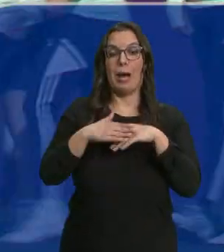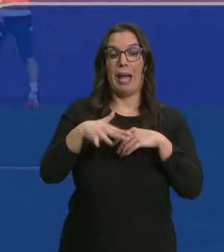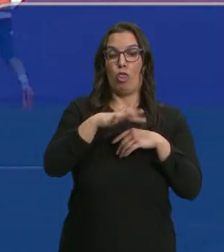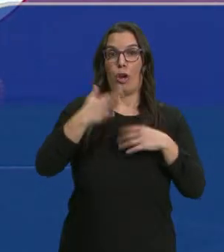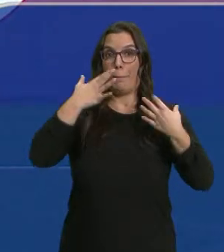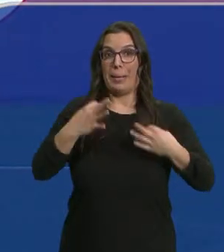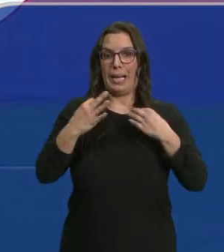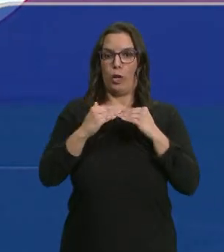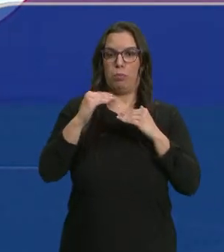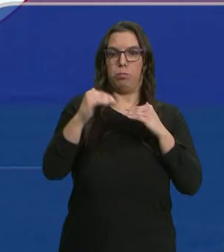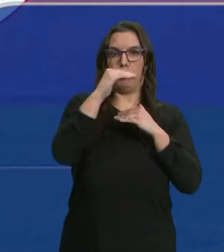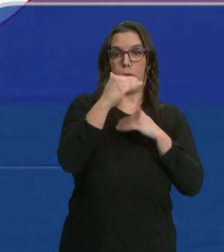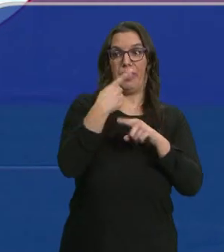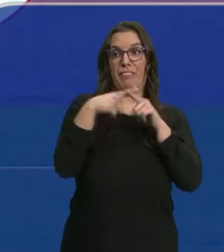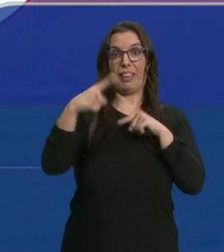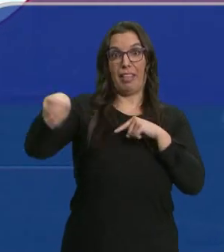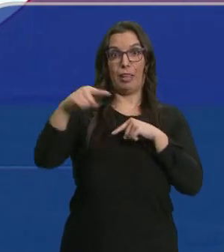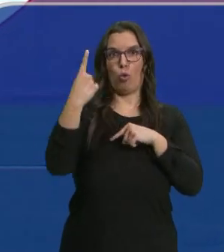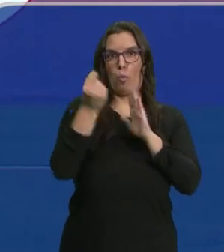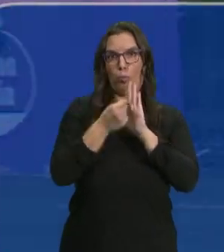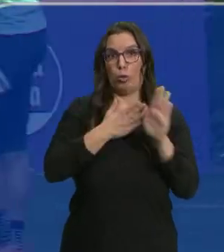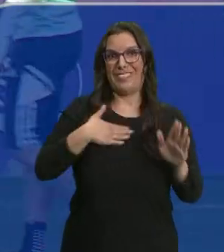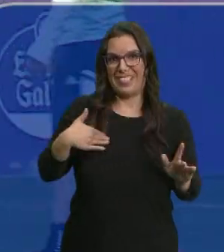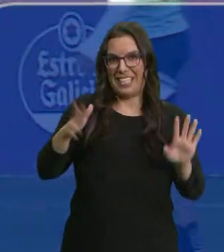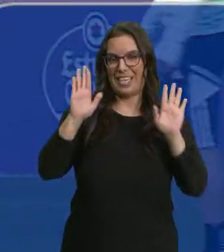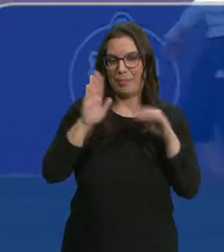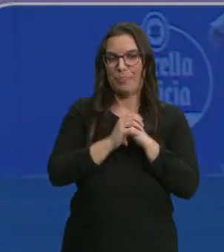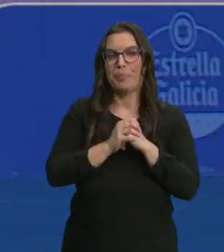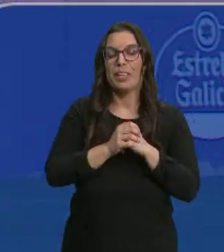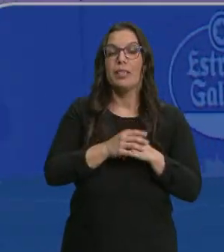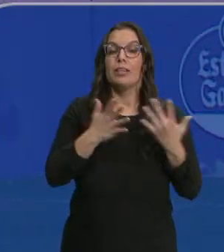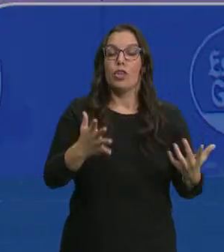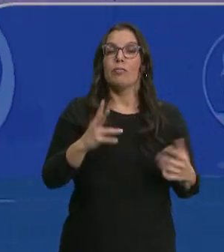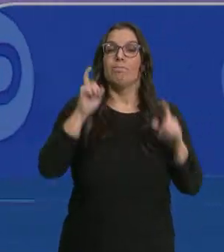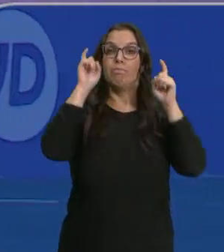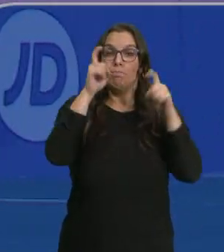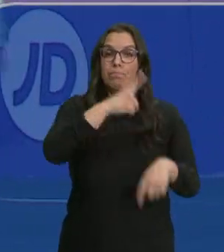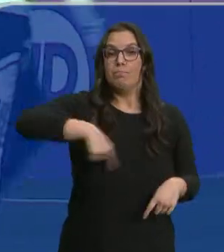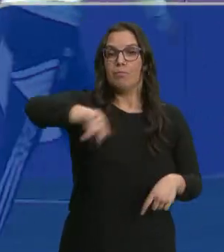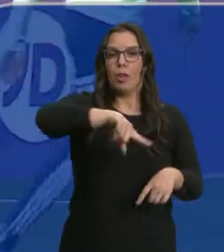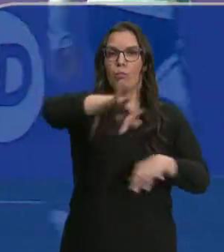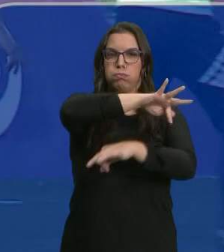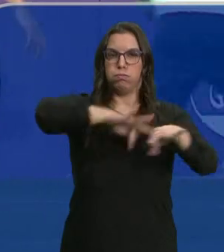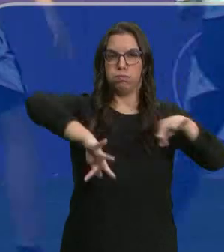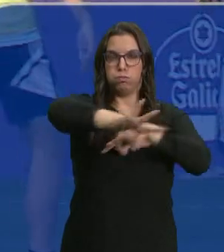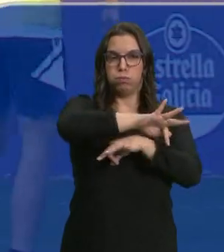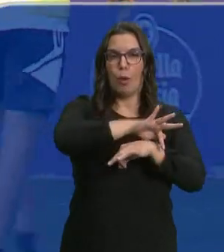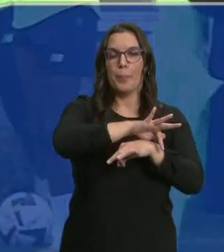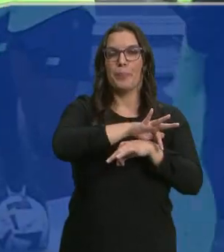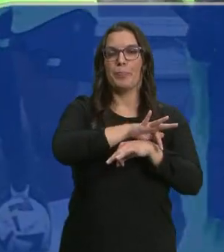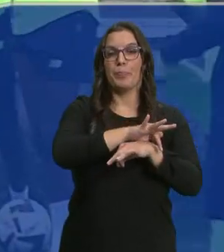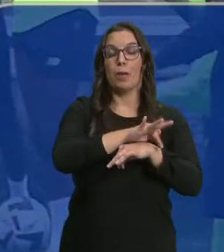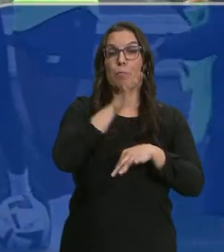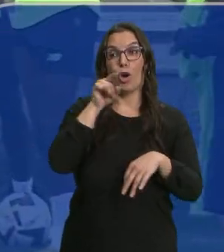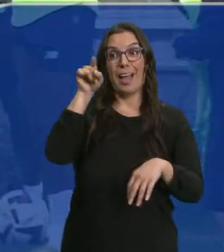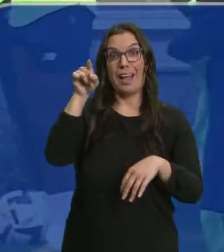zona caliente y situarse a un solo punto de los bilbaínos. Para el choque, el técnico blanquivioleta realizará rotaciones. El Pucela no